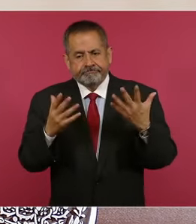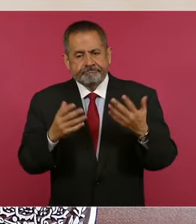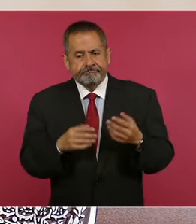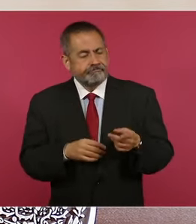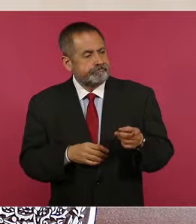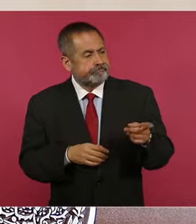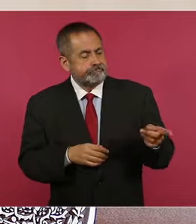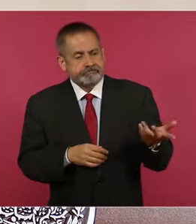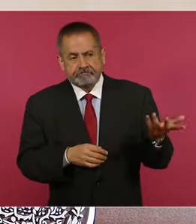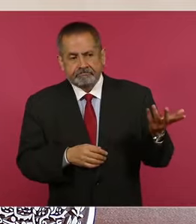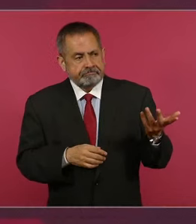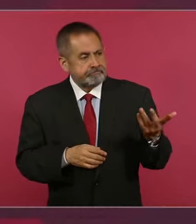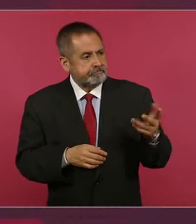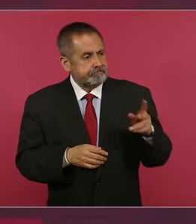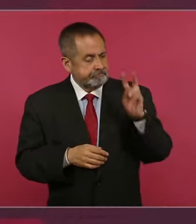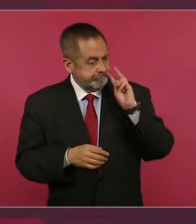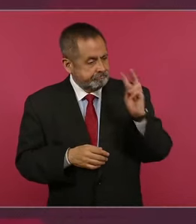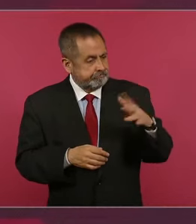ni el agua.